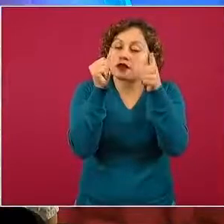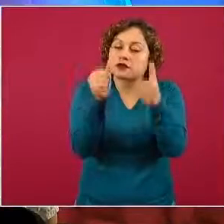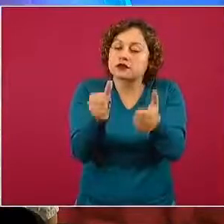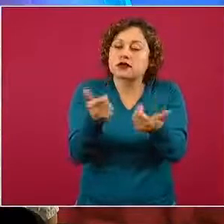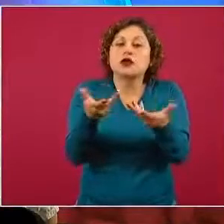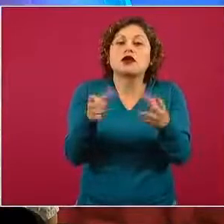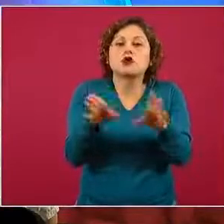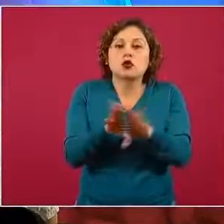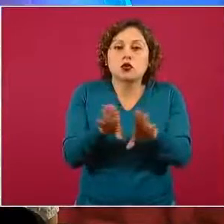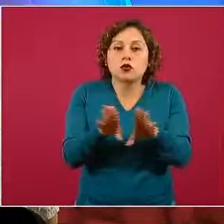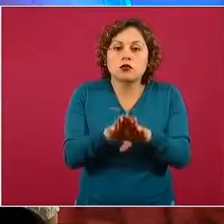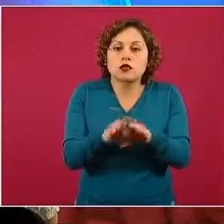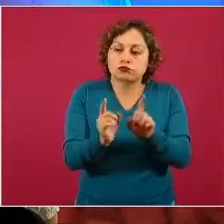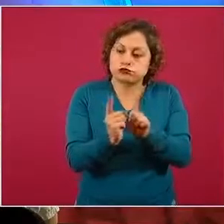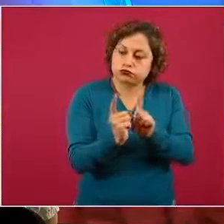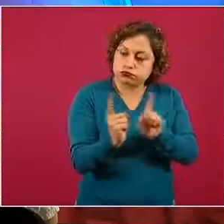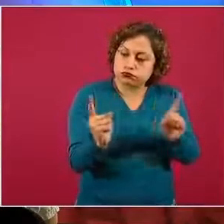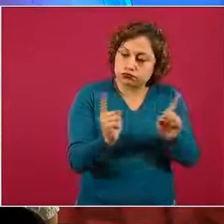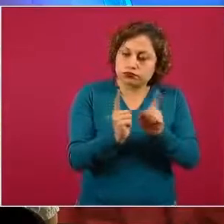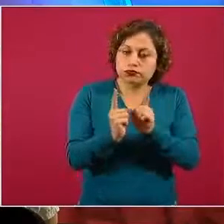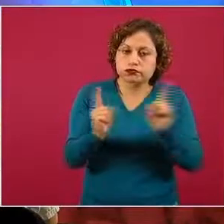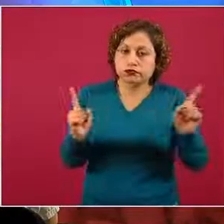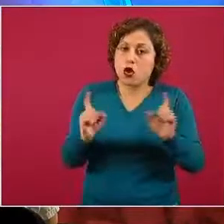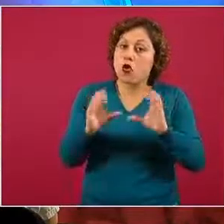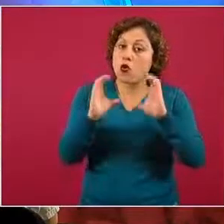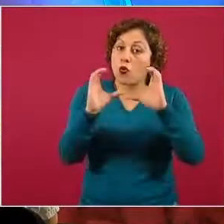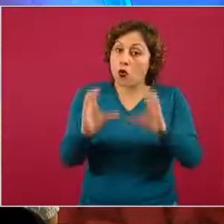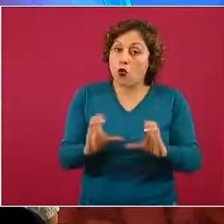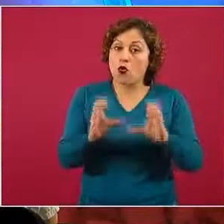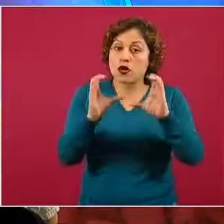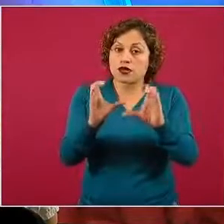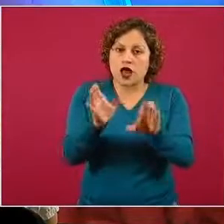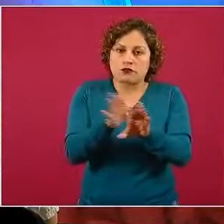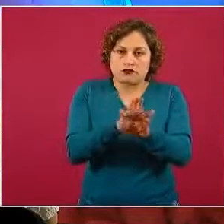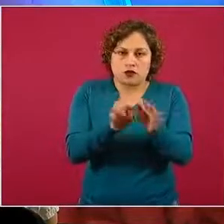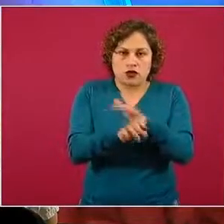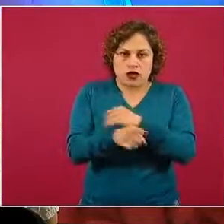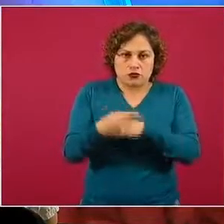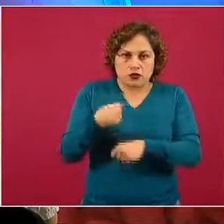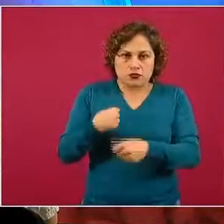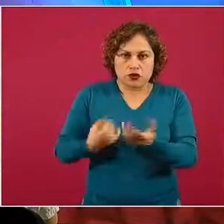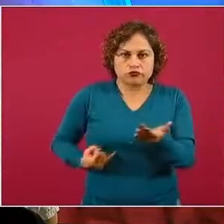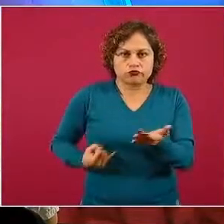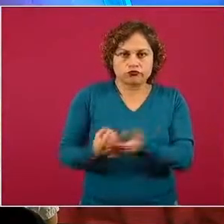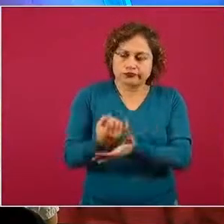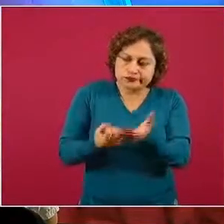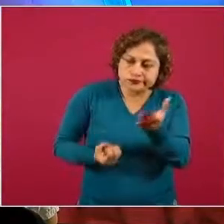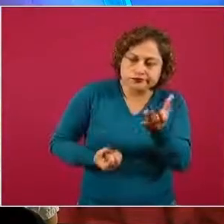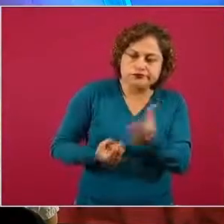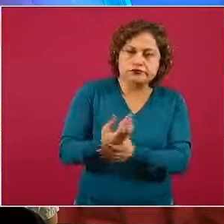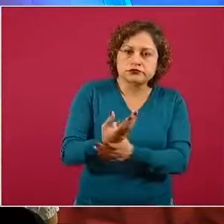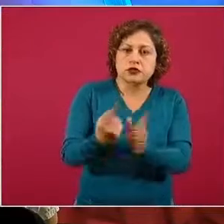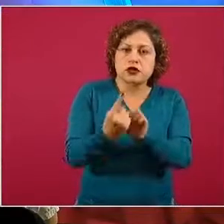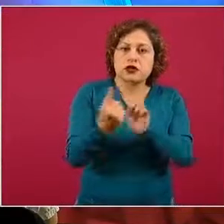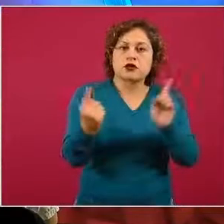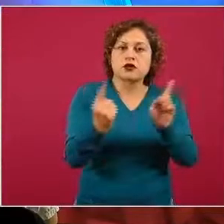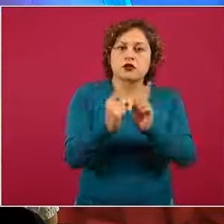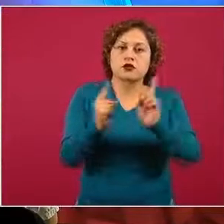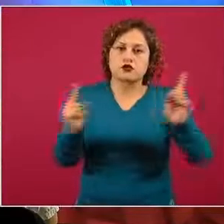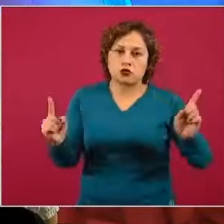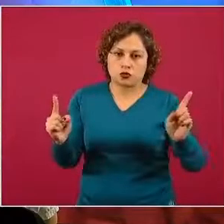sana distancia en todo momento, cuando salimos al espacio público, cuando esto no es posible porque estamos en